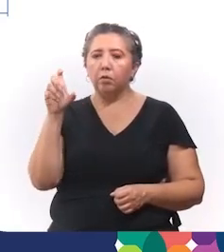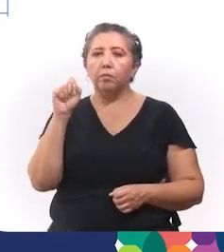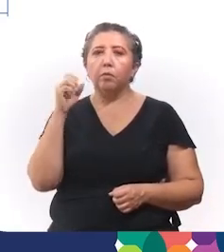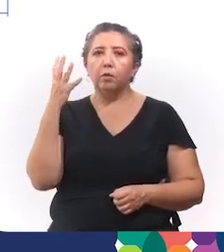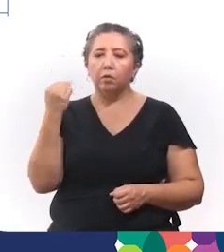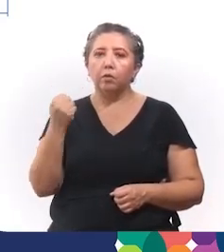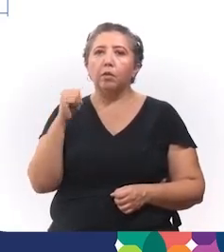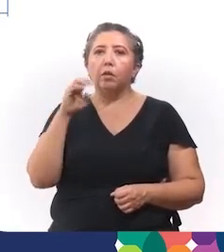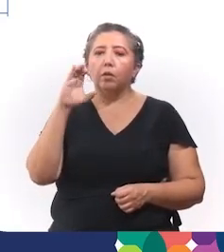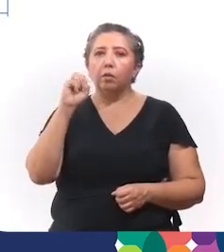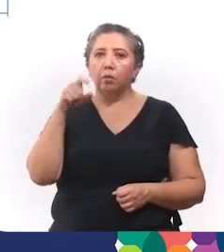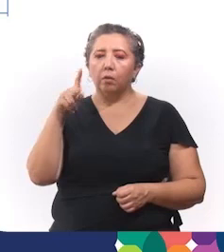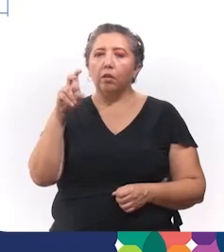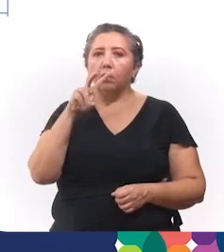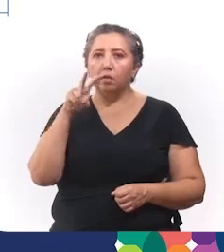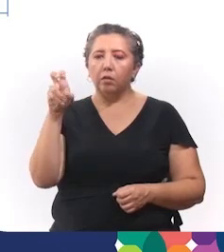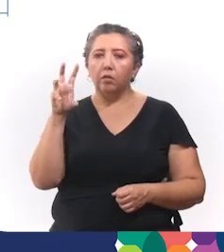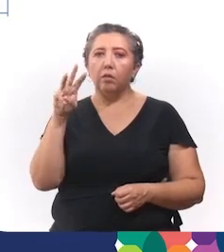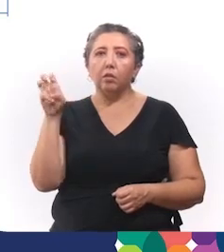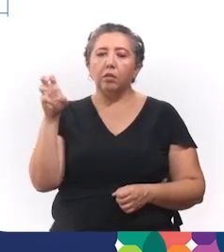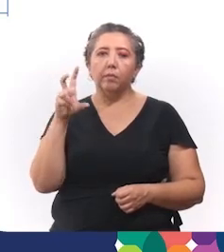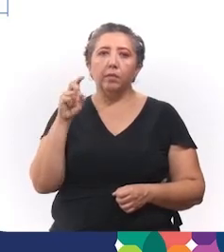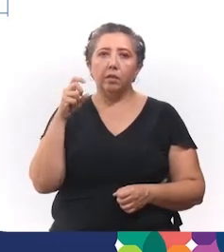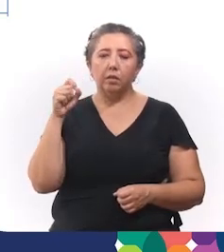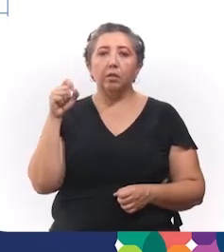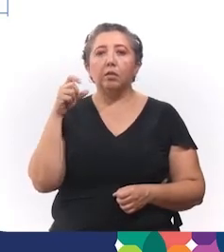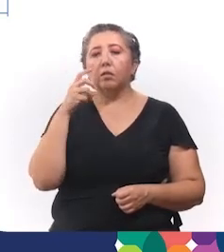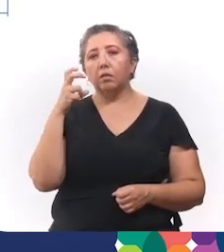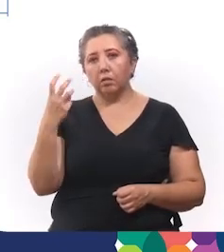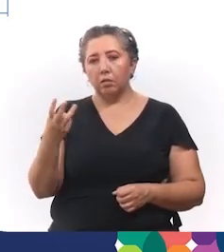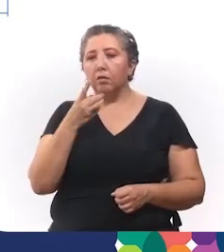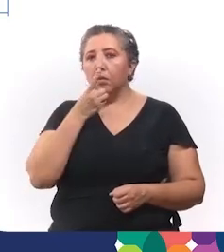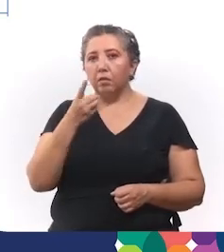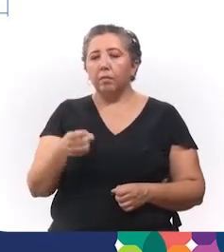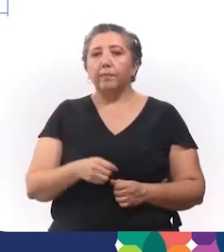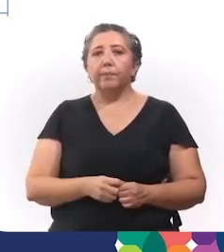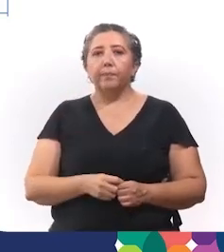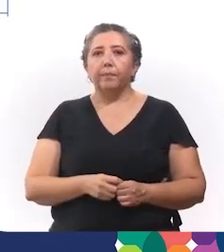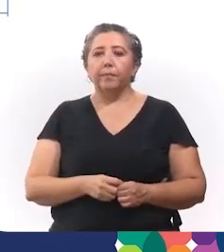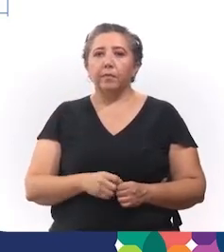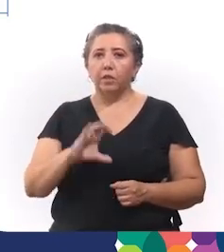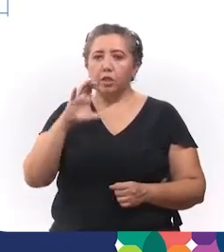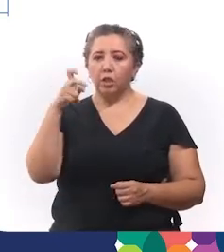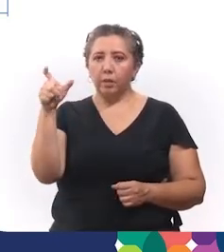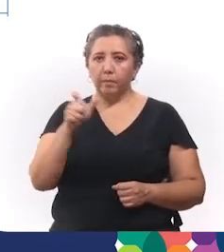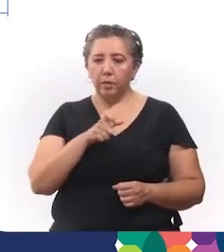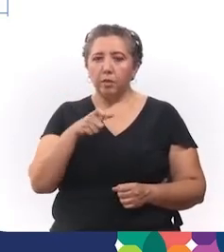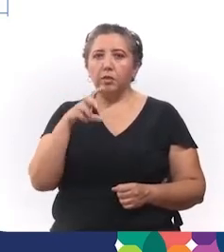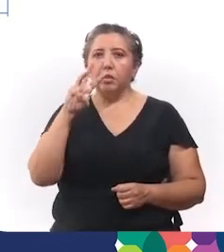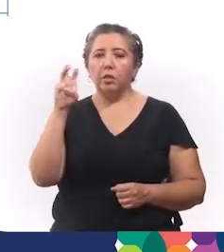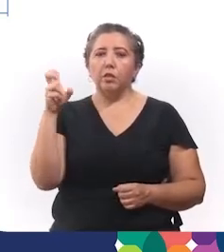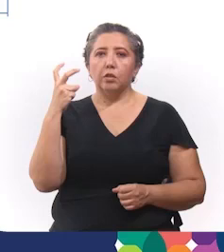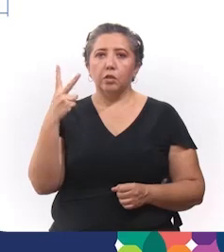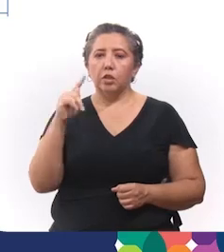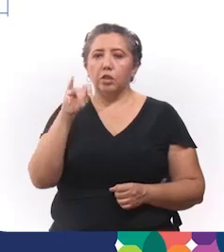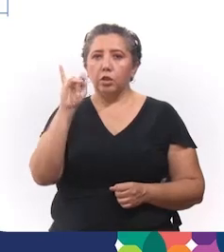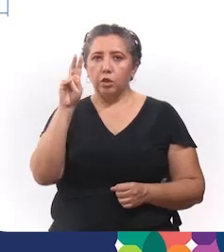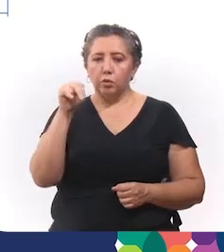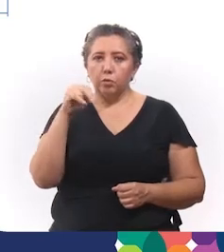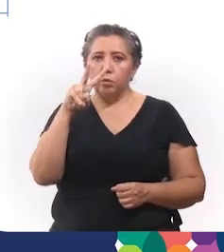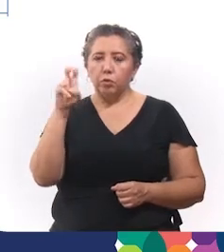329, Concal, 323, Oxcuscap, 317, Chemash, 302,